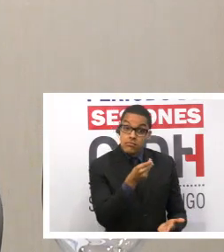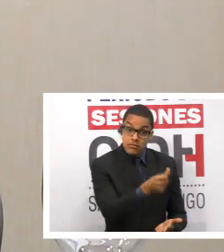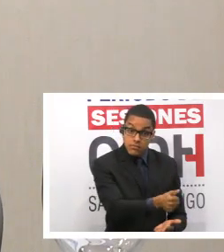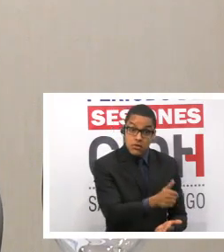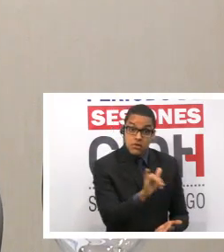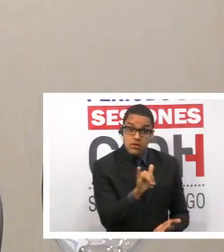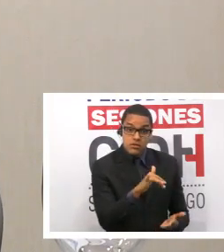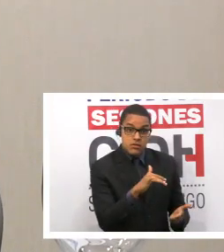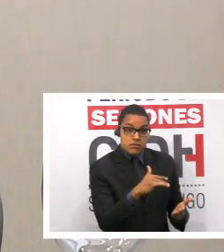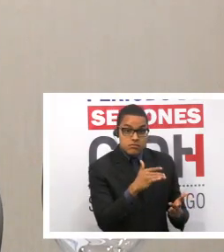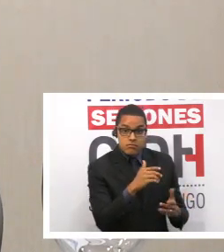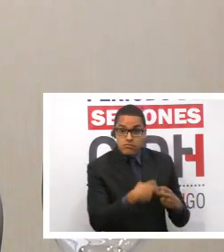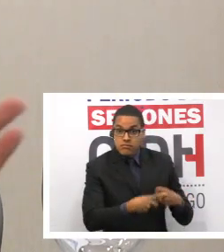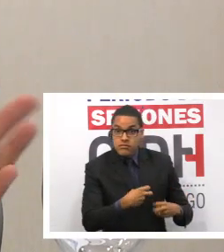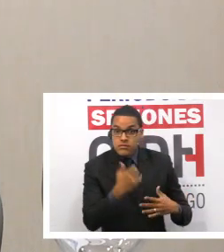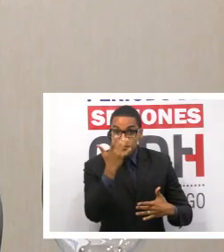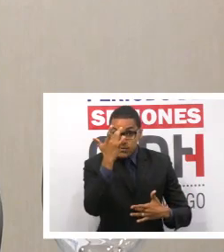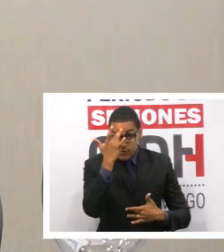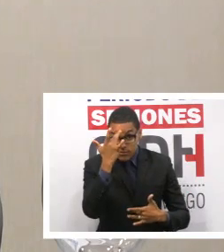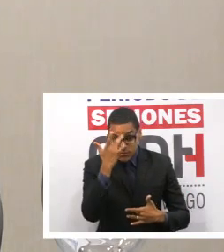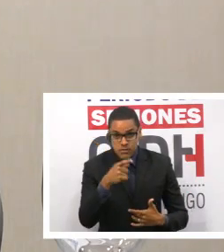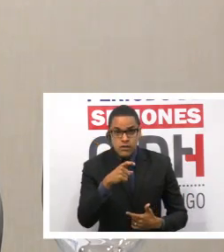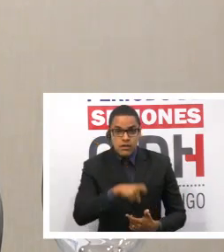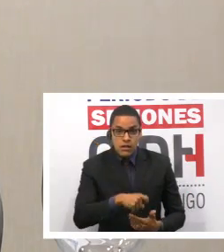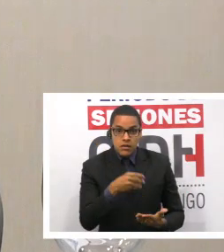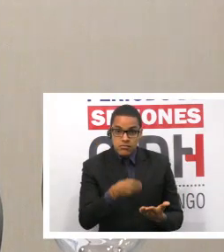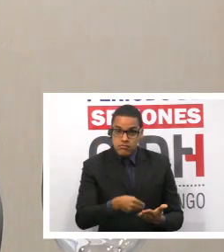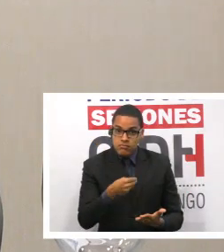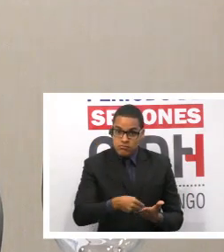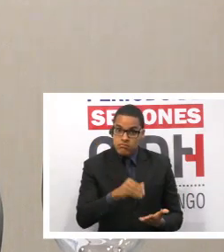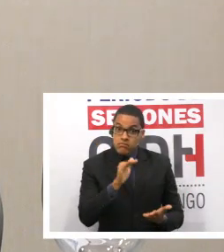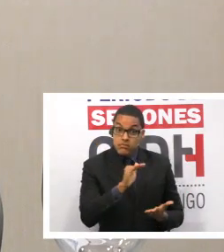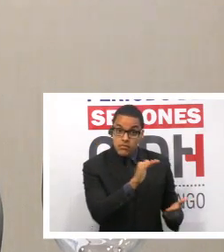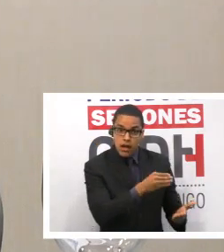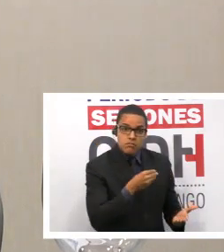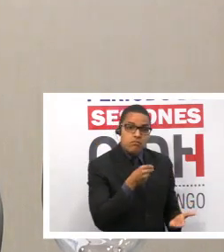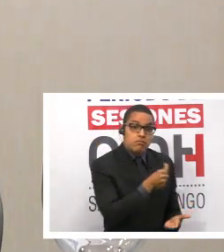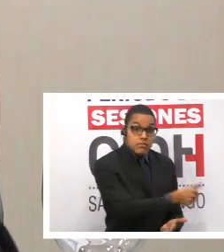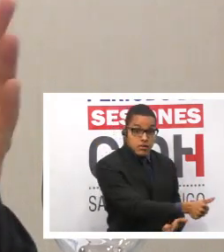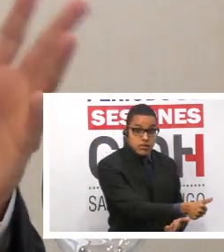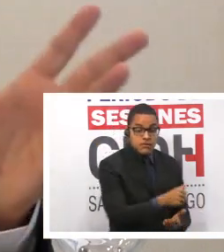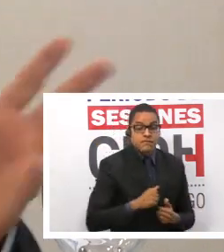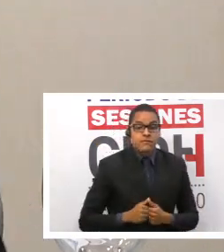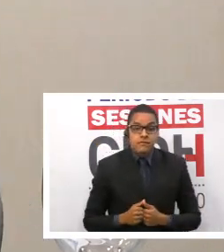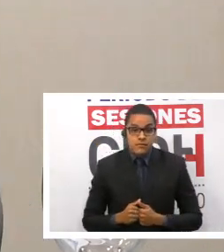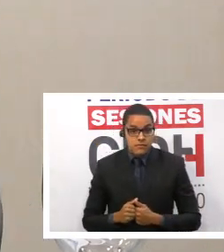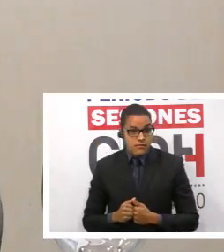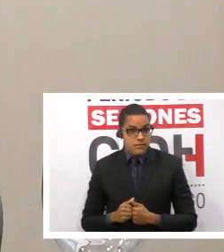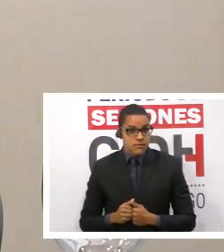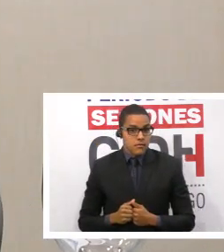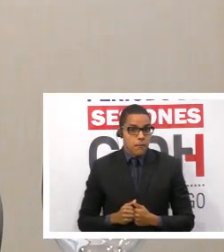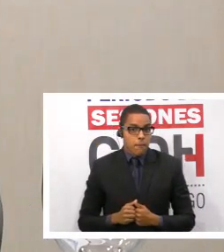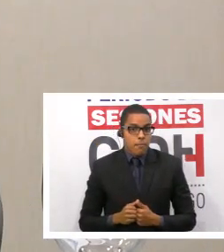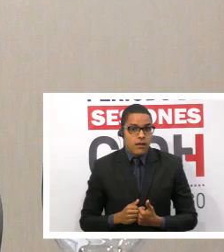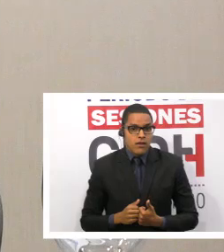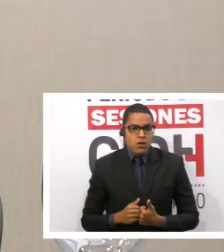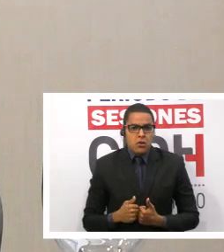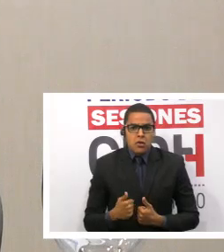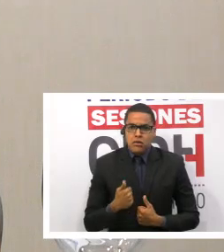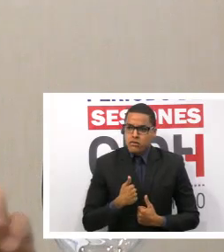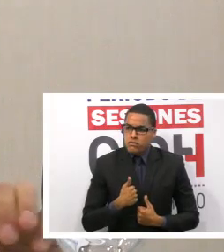por eso creo que si es bien importante que la comisión y las entidades de derechos humanos no le tengan miedo a tratar el tema del